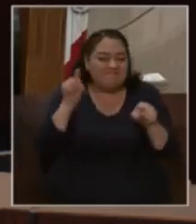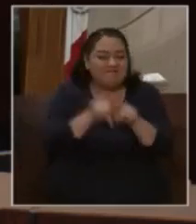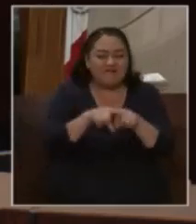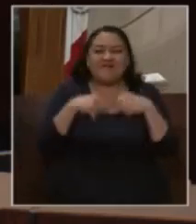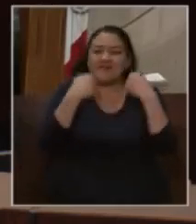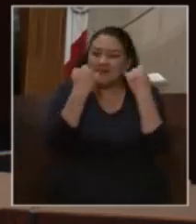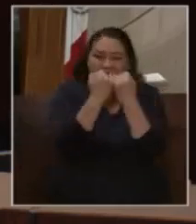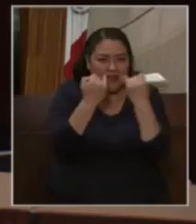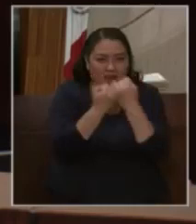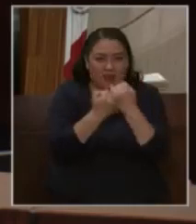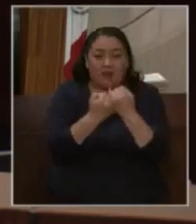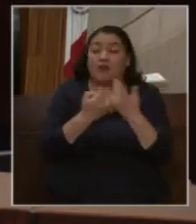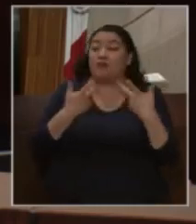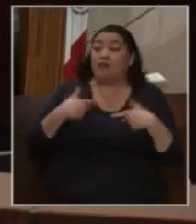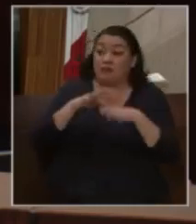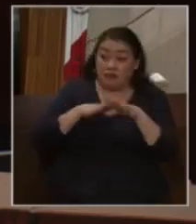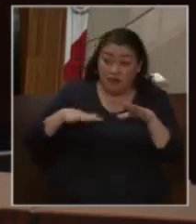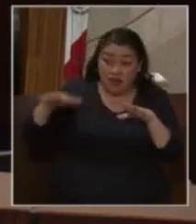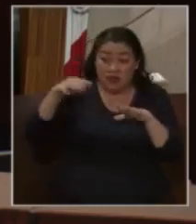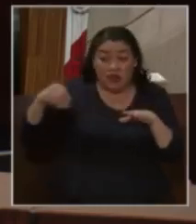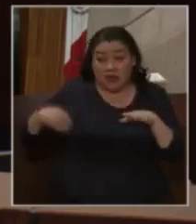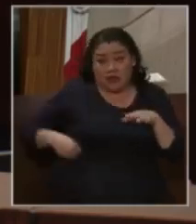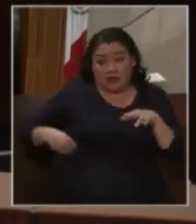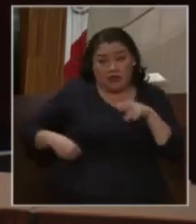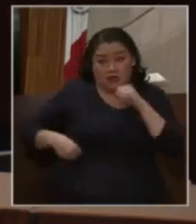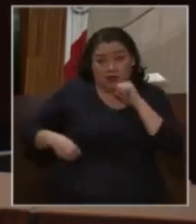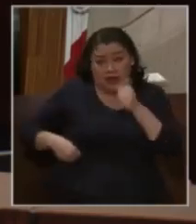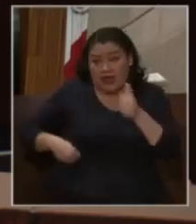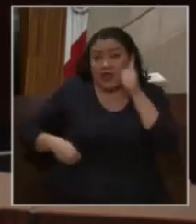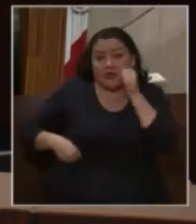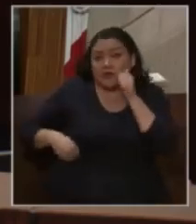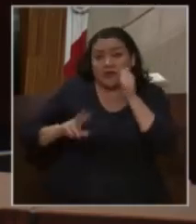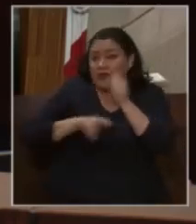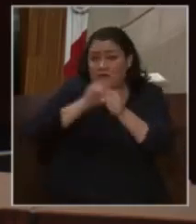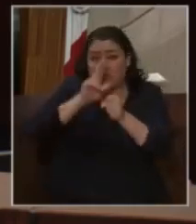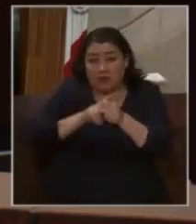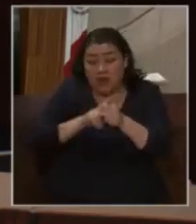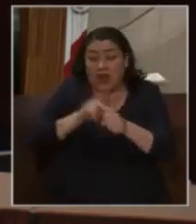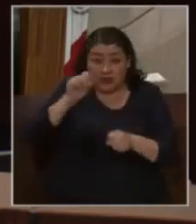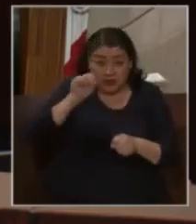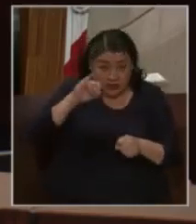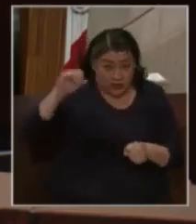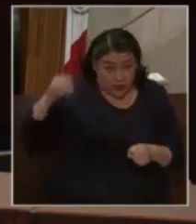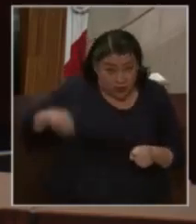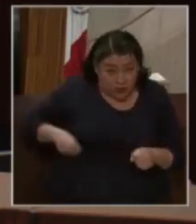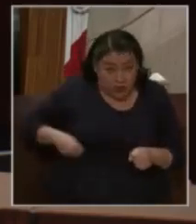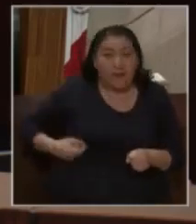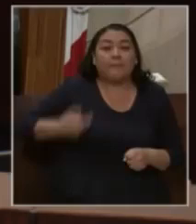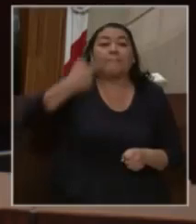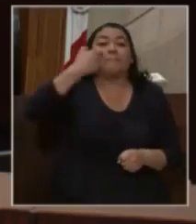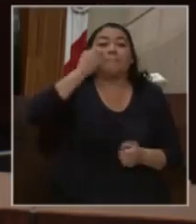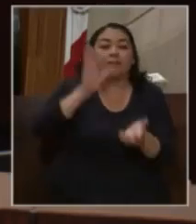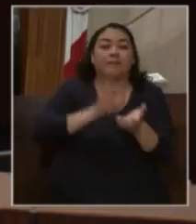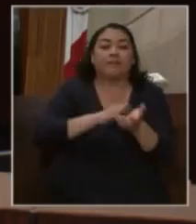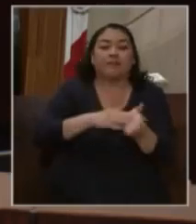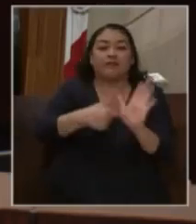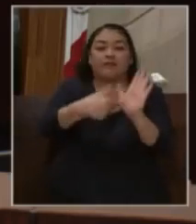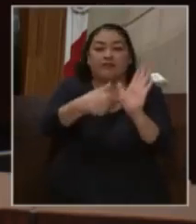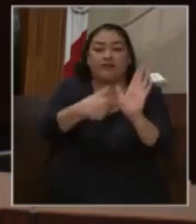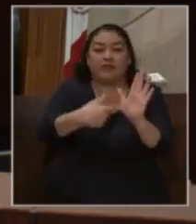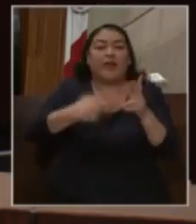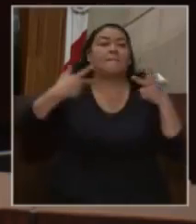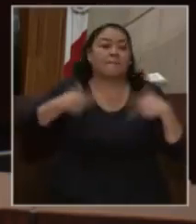la naturaleza de la presunción de inocencia y su aplicación al procedimiento administrativo sancionador, con estos matices que estoy